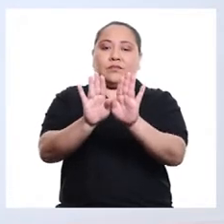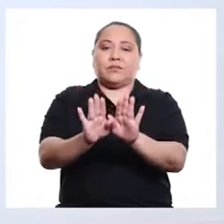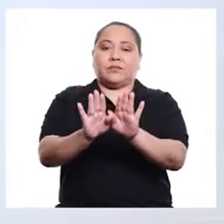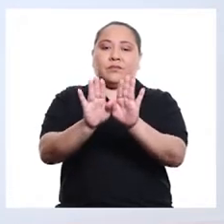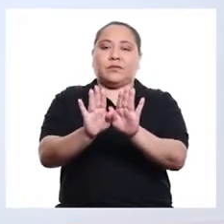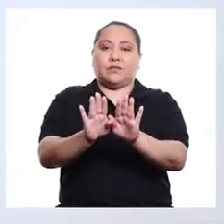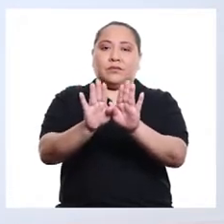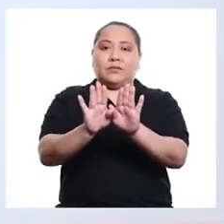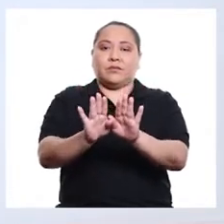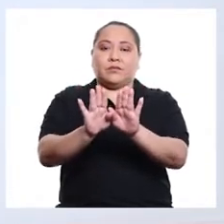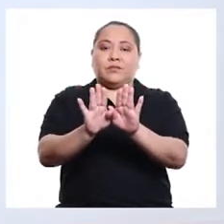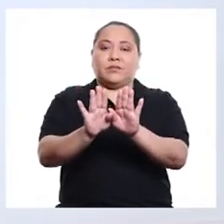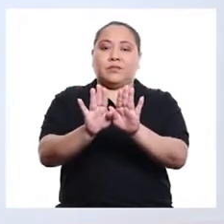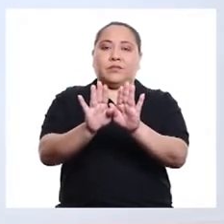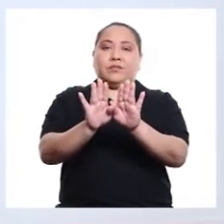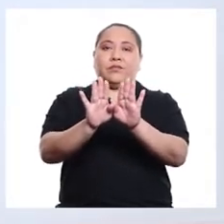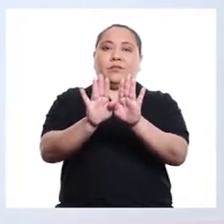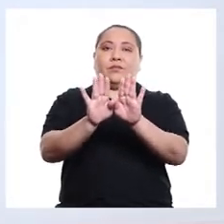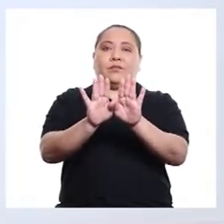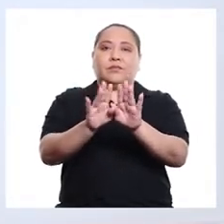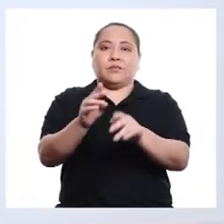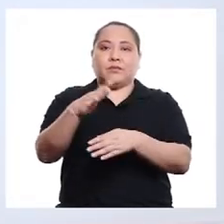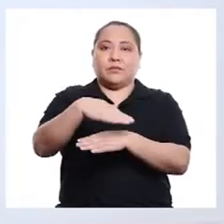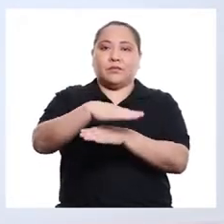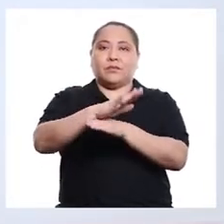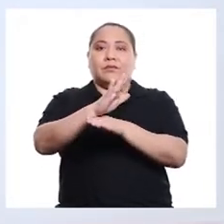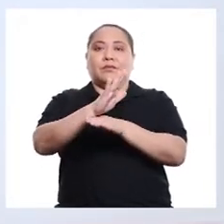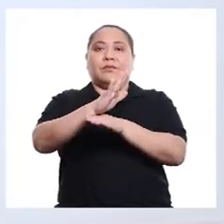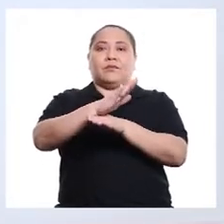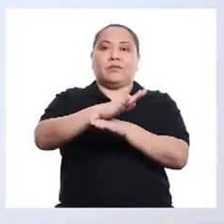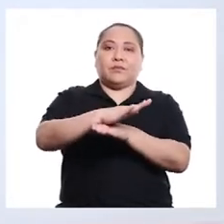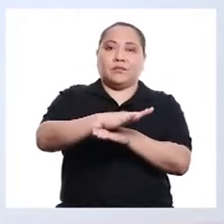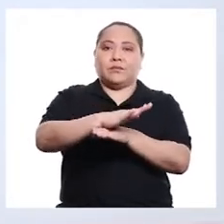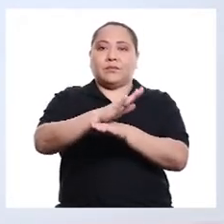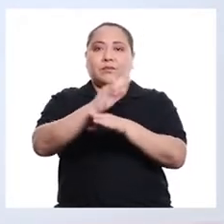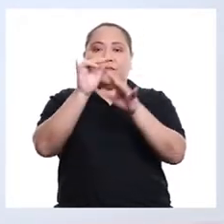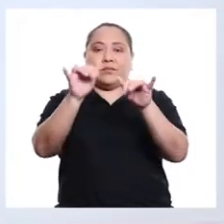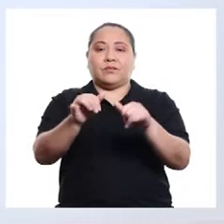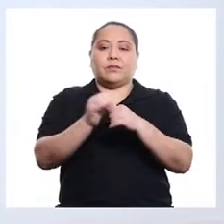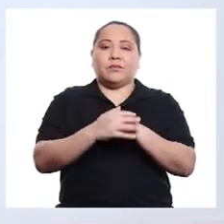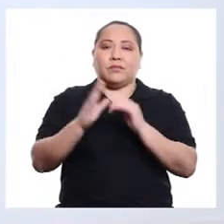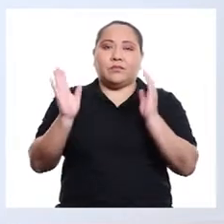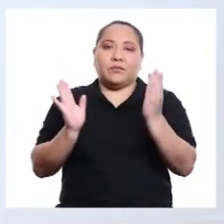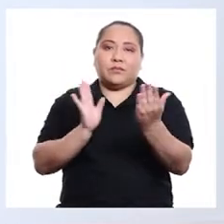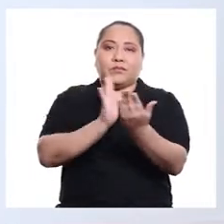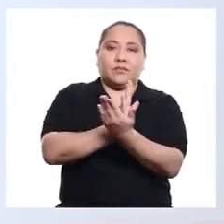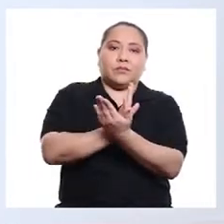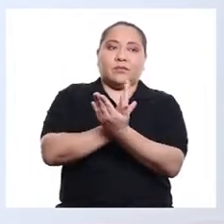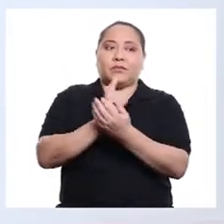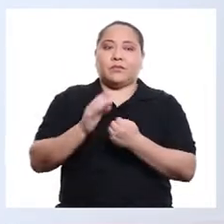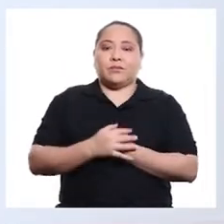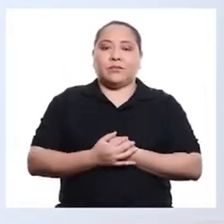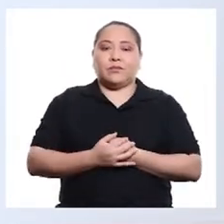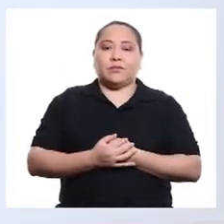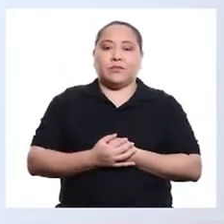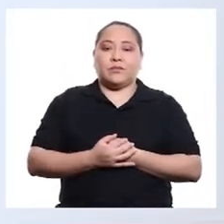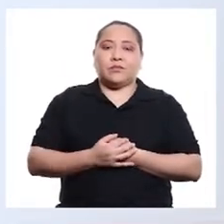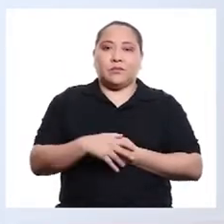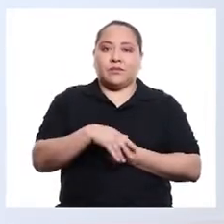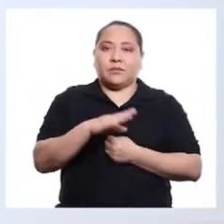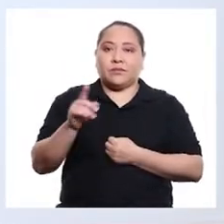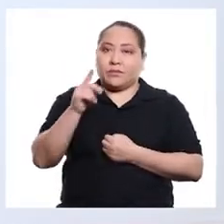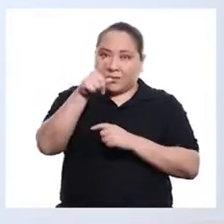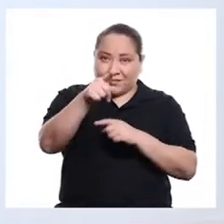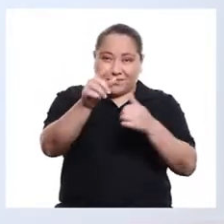arriba. Eso, equilibrio. Muy bien. Eso es. Y cambiamos de